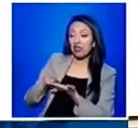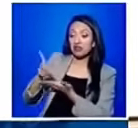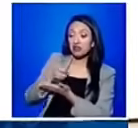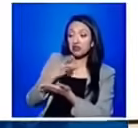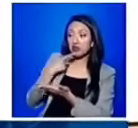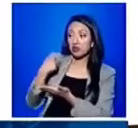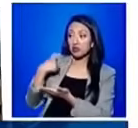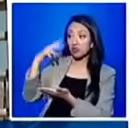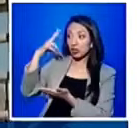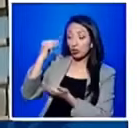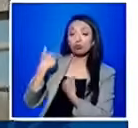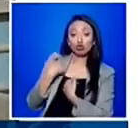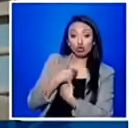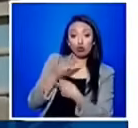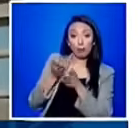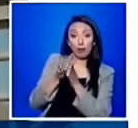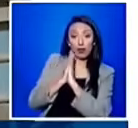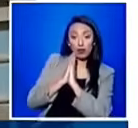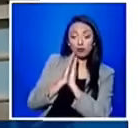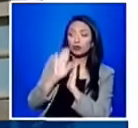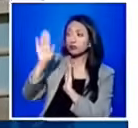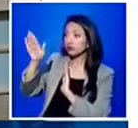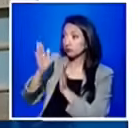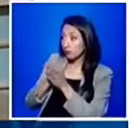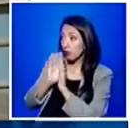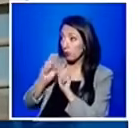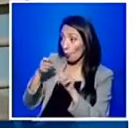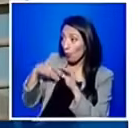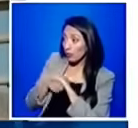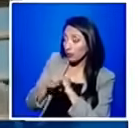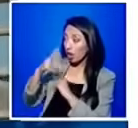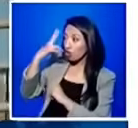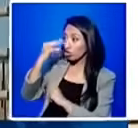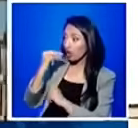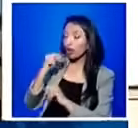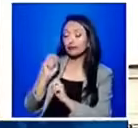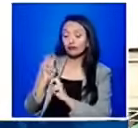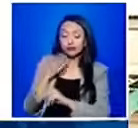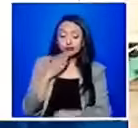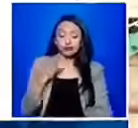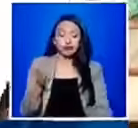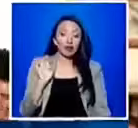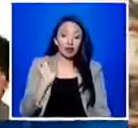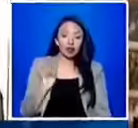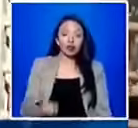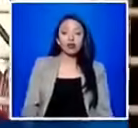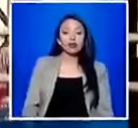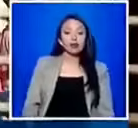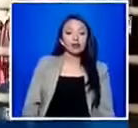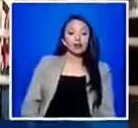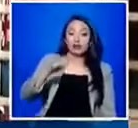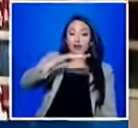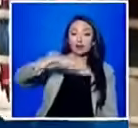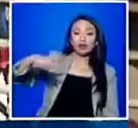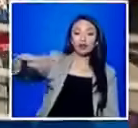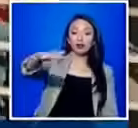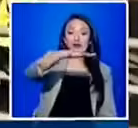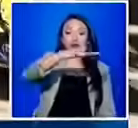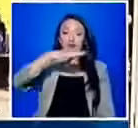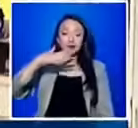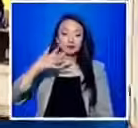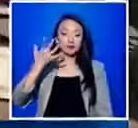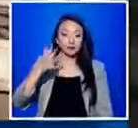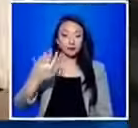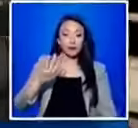Ya solicitamos el ingreso acá a la zona, pero no hemos tenido el acceso. Este es el ambiente que se puede ver pues a la mañana.